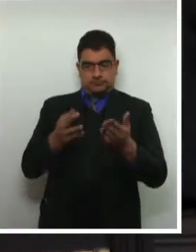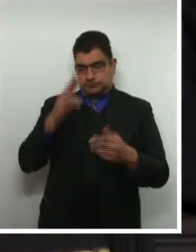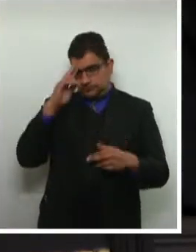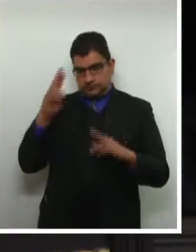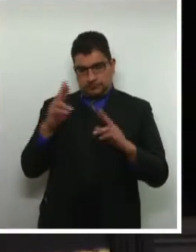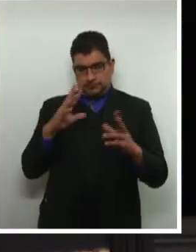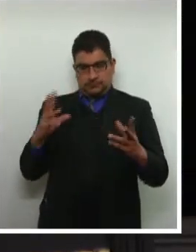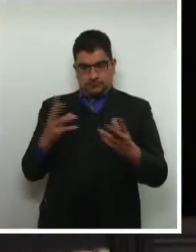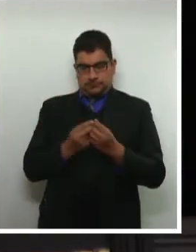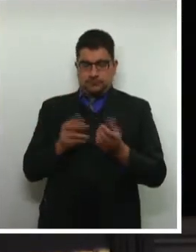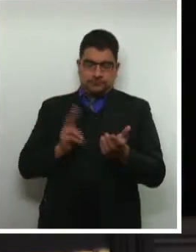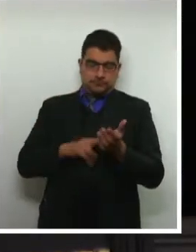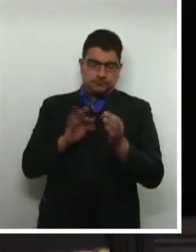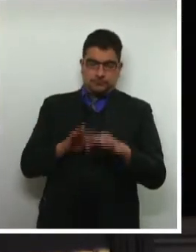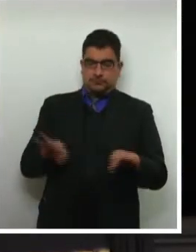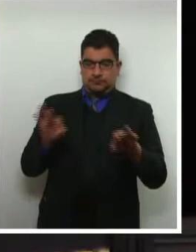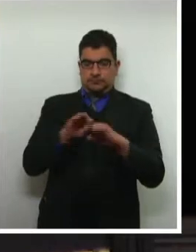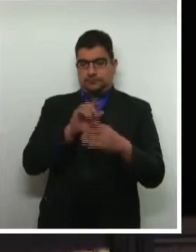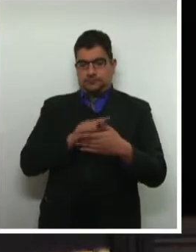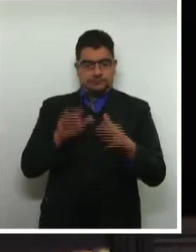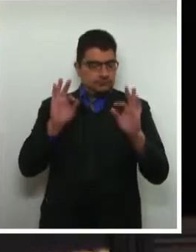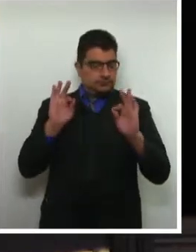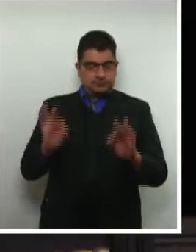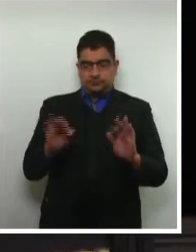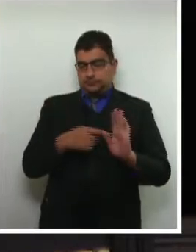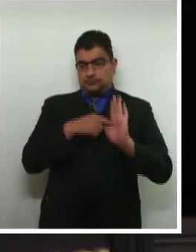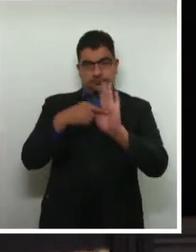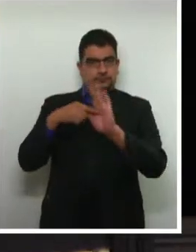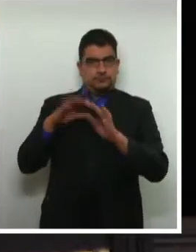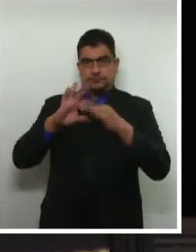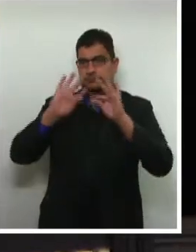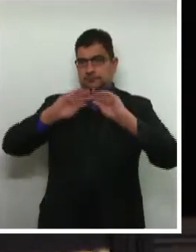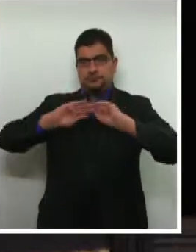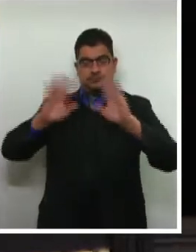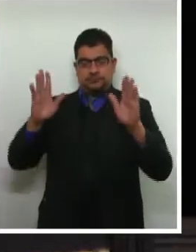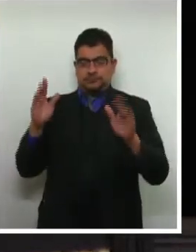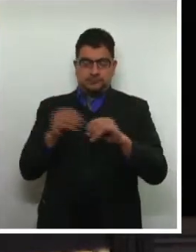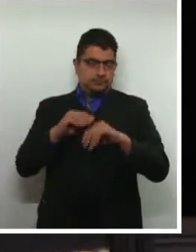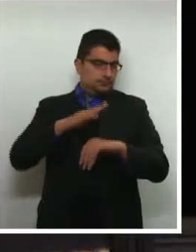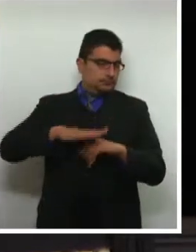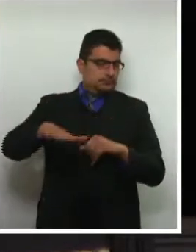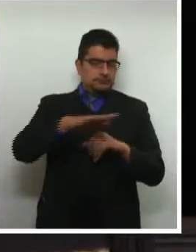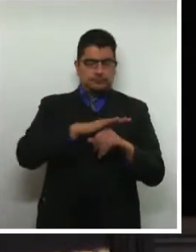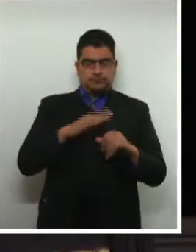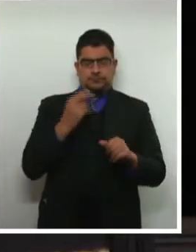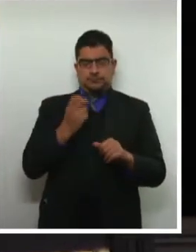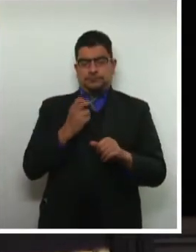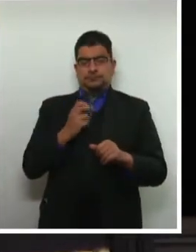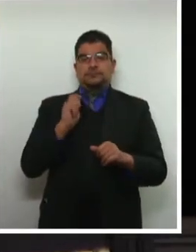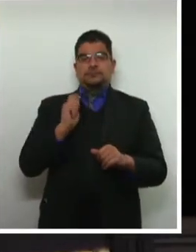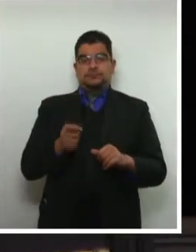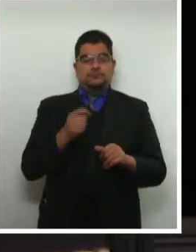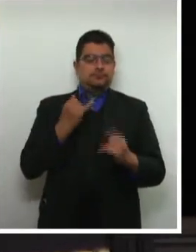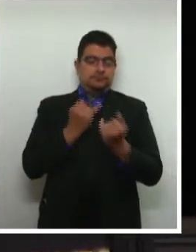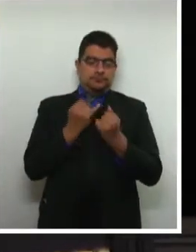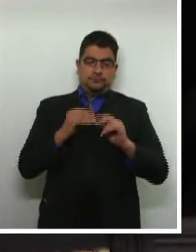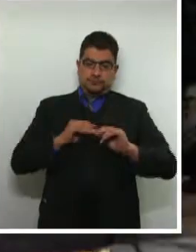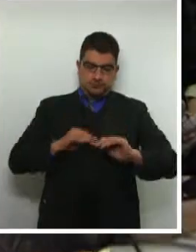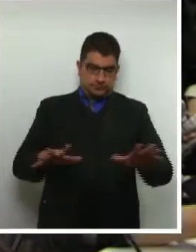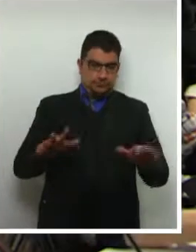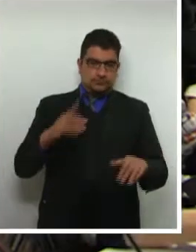los principios de transparencia, rendición de cuentas y máxima publicidad, pero se trata de una